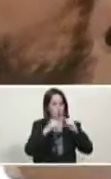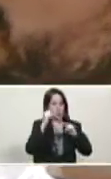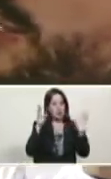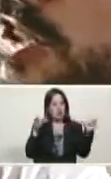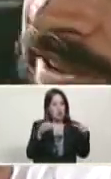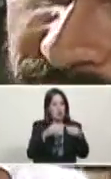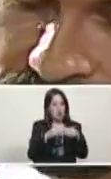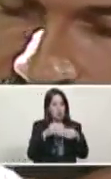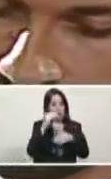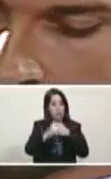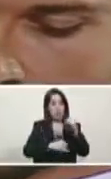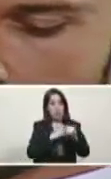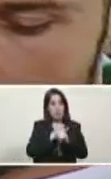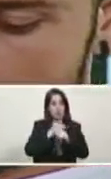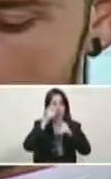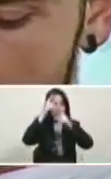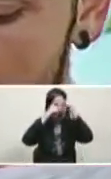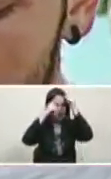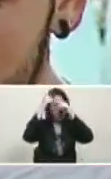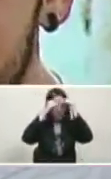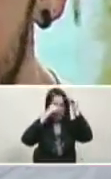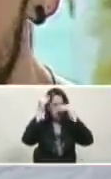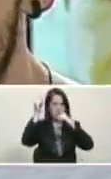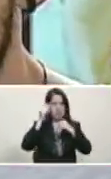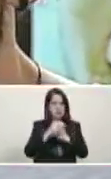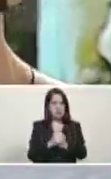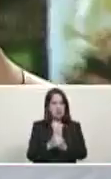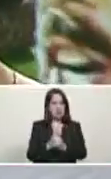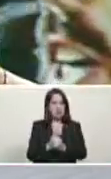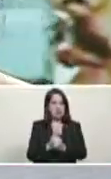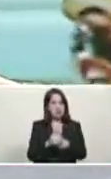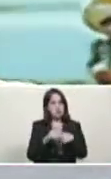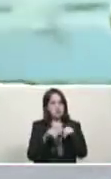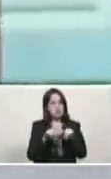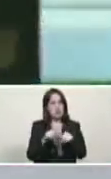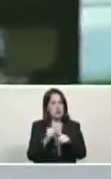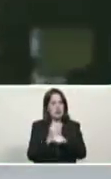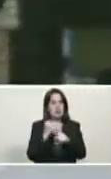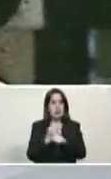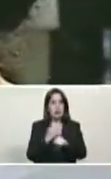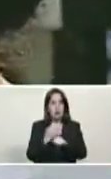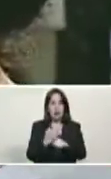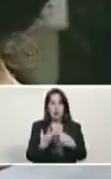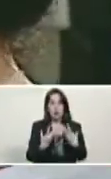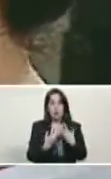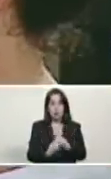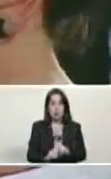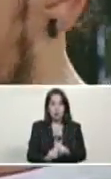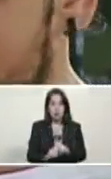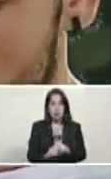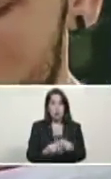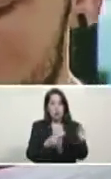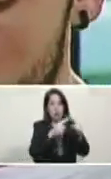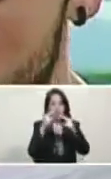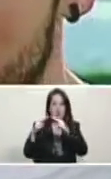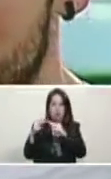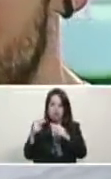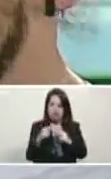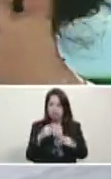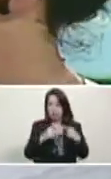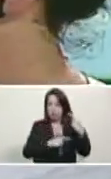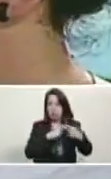internacionalista ernesto ché guevara en ese sentido trabajando en el cotidiano conociendo el cotidiano del pueblo de venezuela